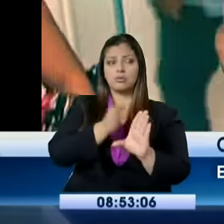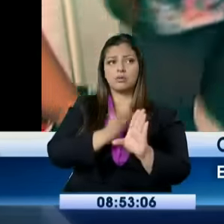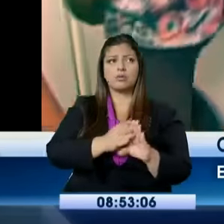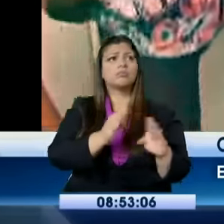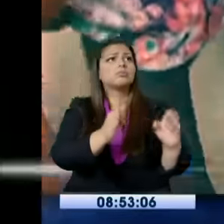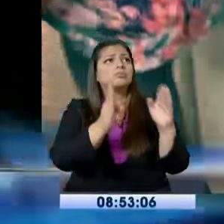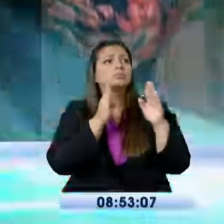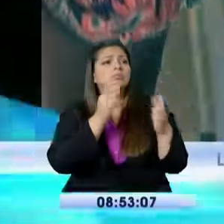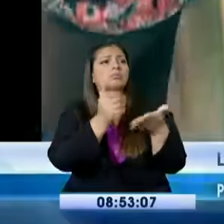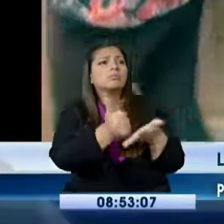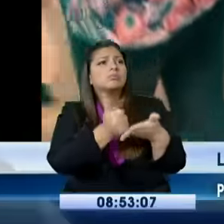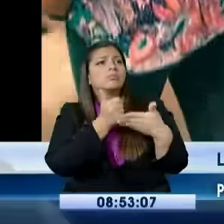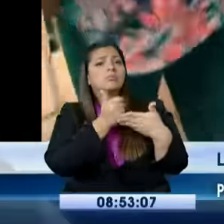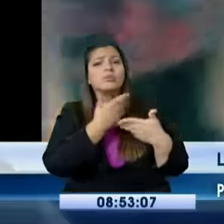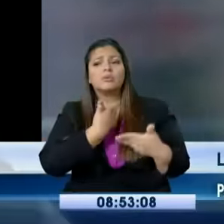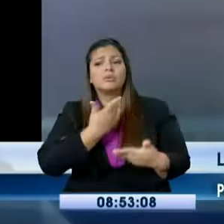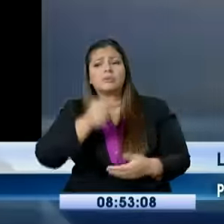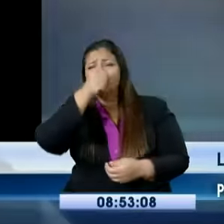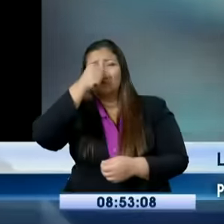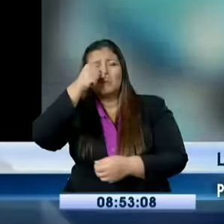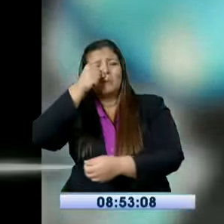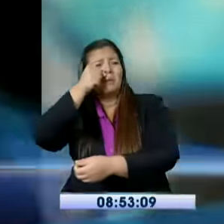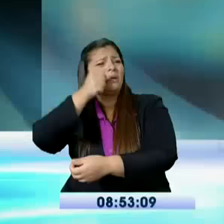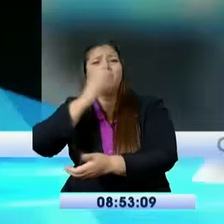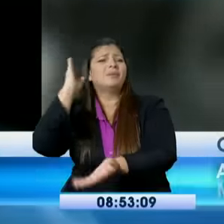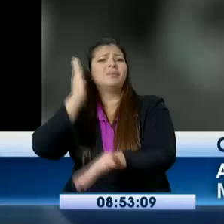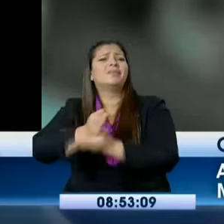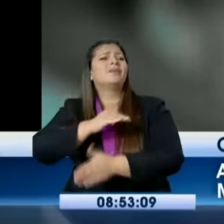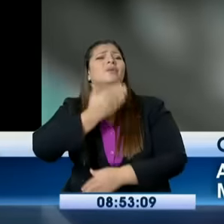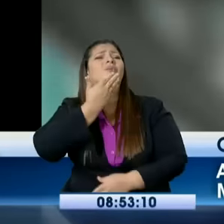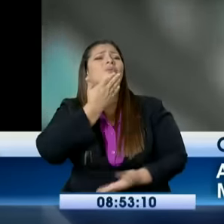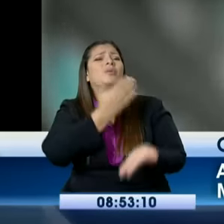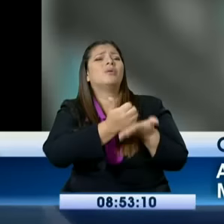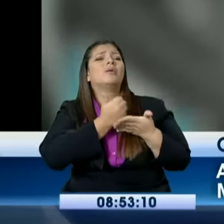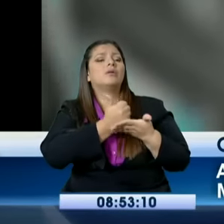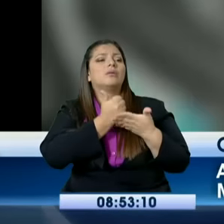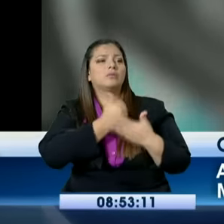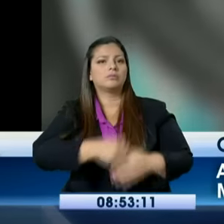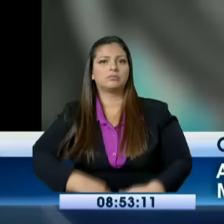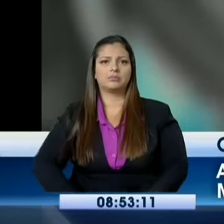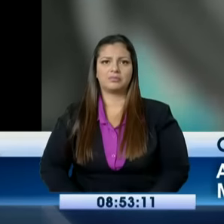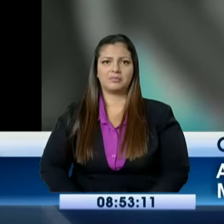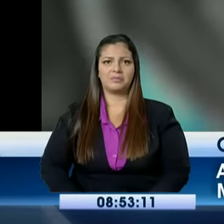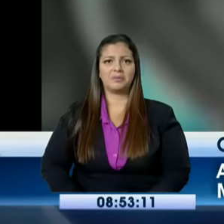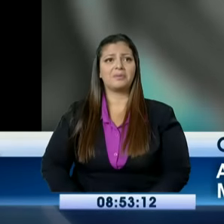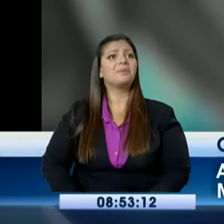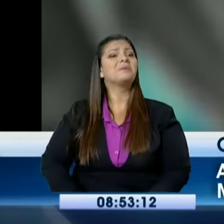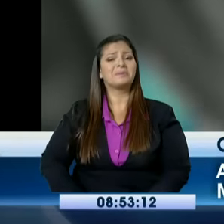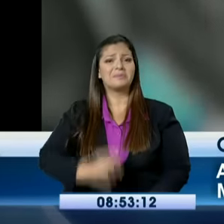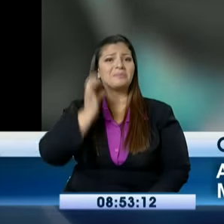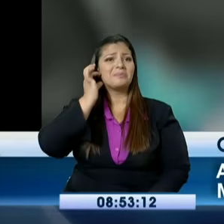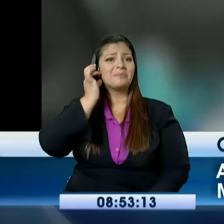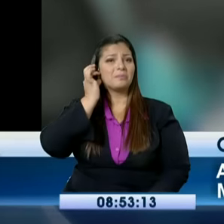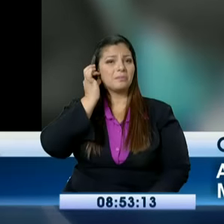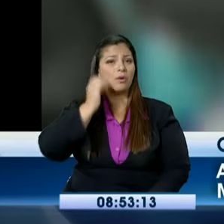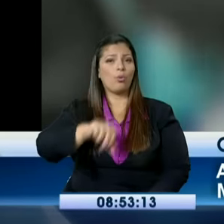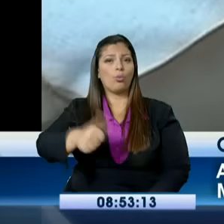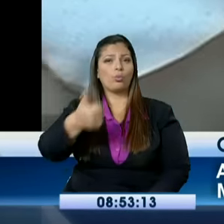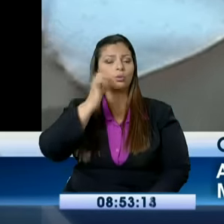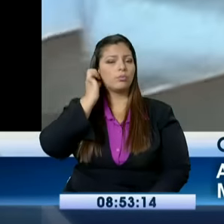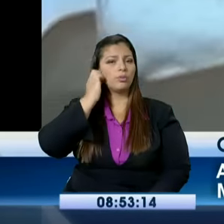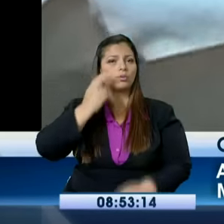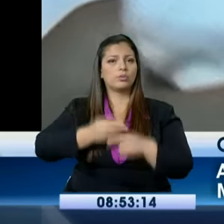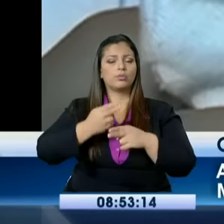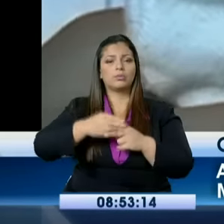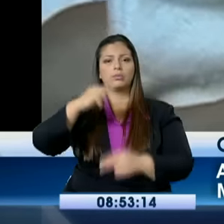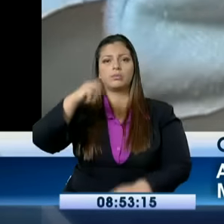síndrome de abstinencia o la contención al mismo tiempo. Hace poco Mayra dio a luz a sus cortos 16. Estuvo 2 años inmersa,